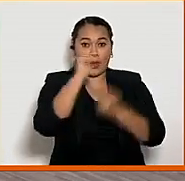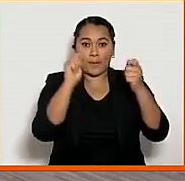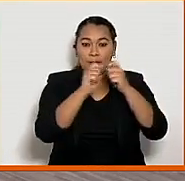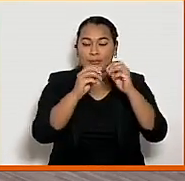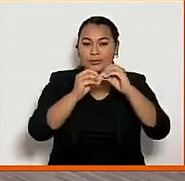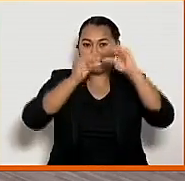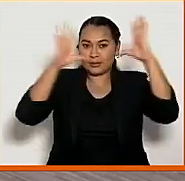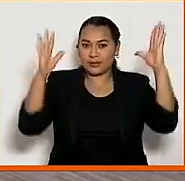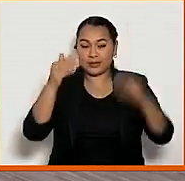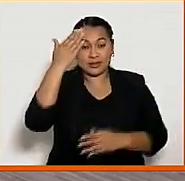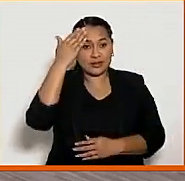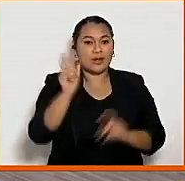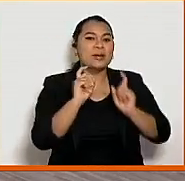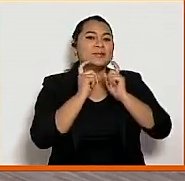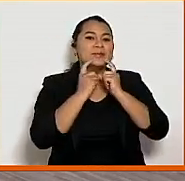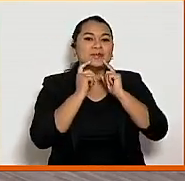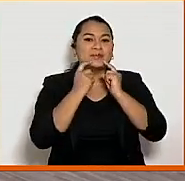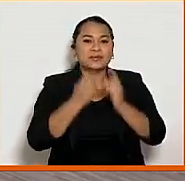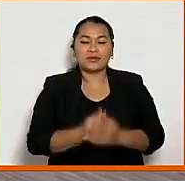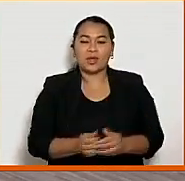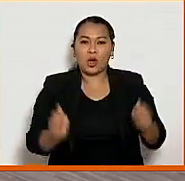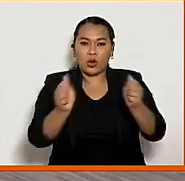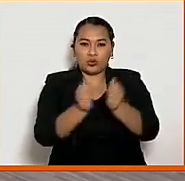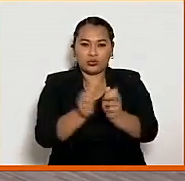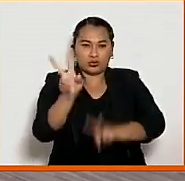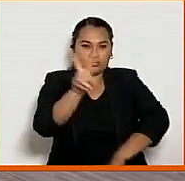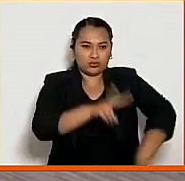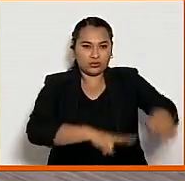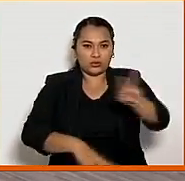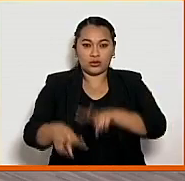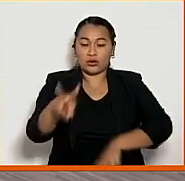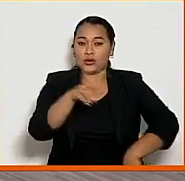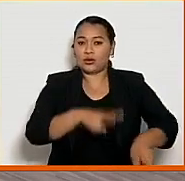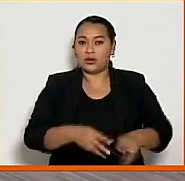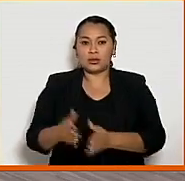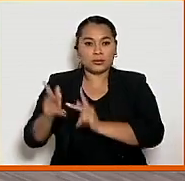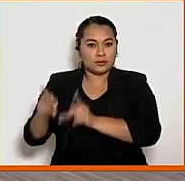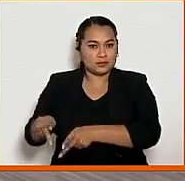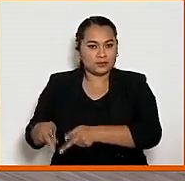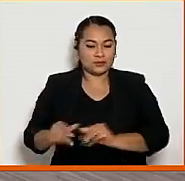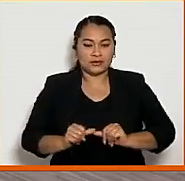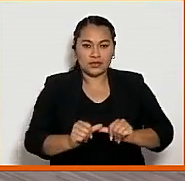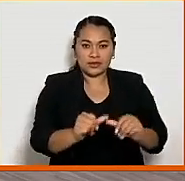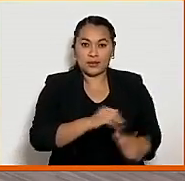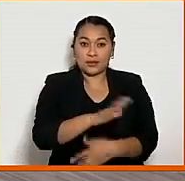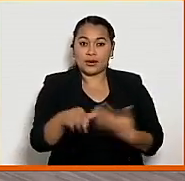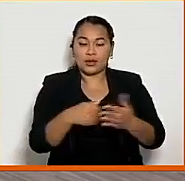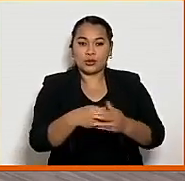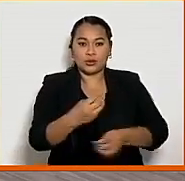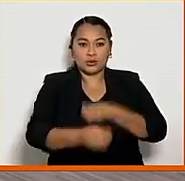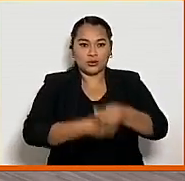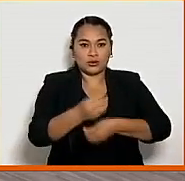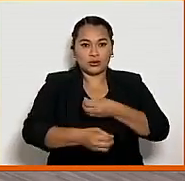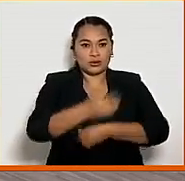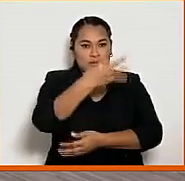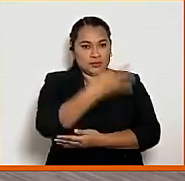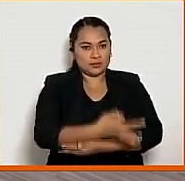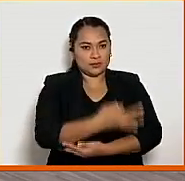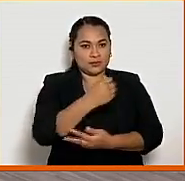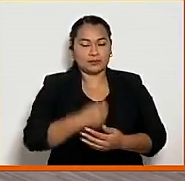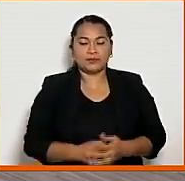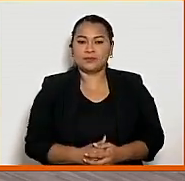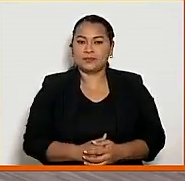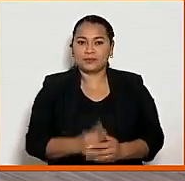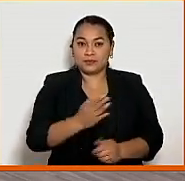mañana. Te saluda Tatiana Varela en compañía de nuestra auditora y notario, quienes están para darle transparencia a cada uno de nuestros sorteos.